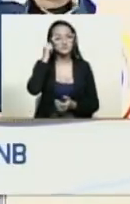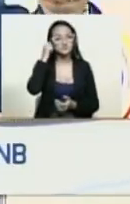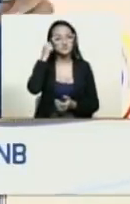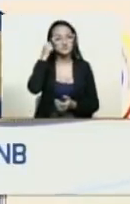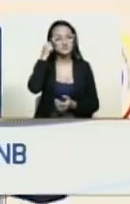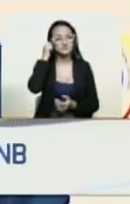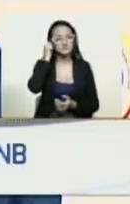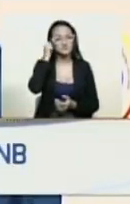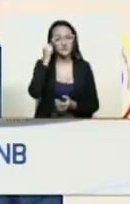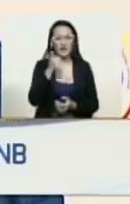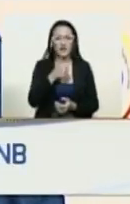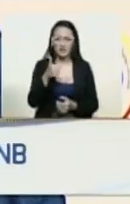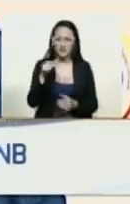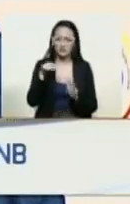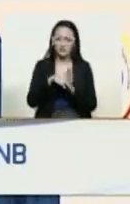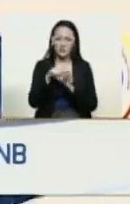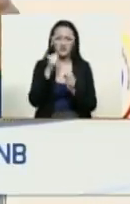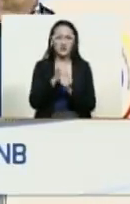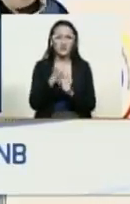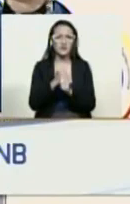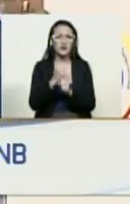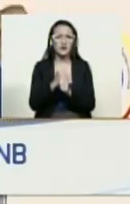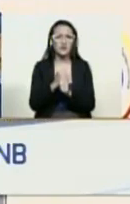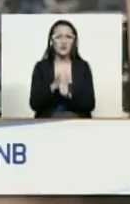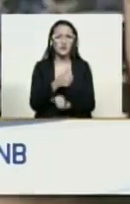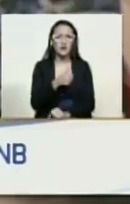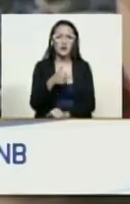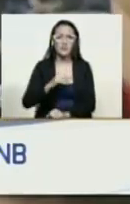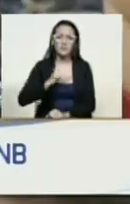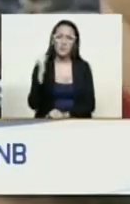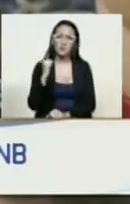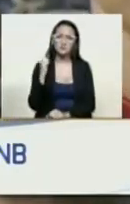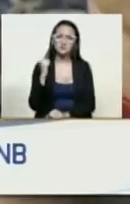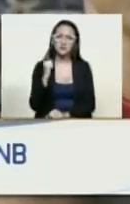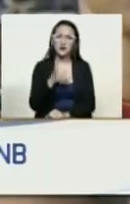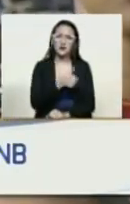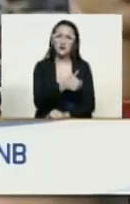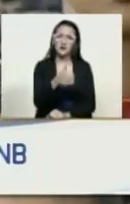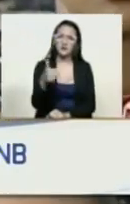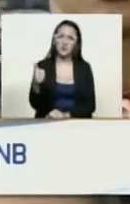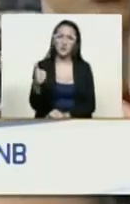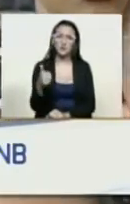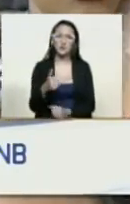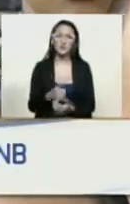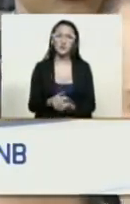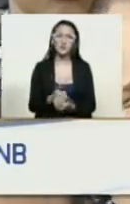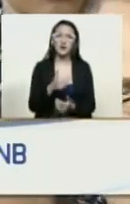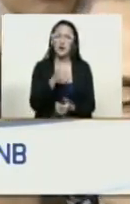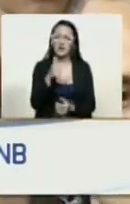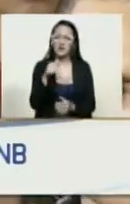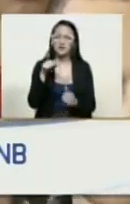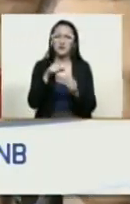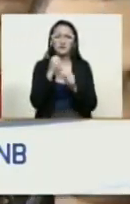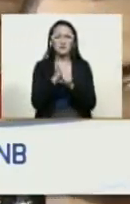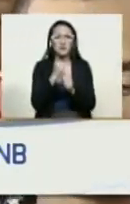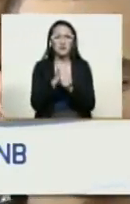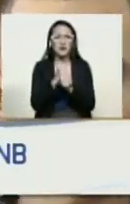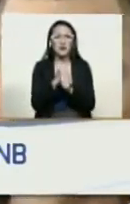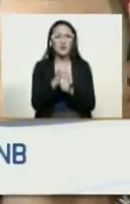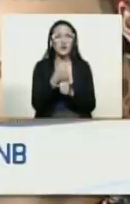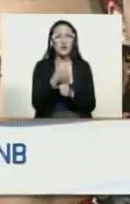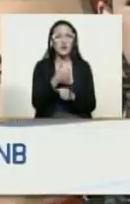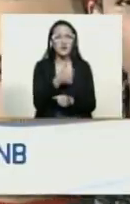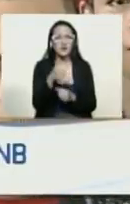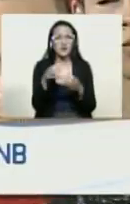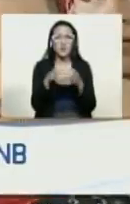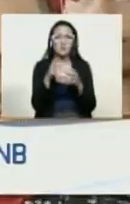trinchera que les toque a ustedes, en cada módulo policial, en cada patrulla policial, en cada puesto policial, en cada cuadrante de